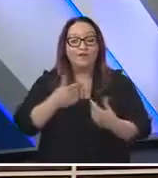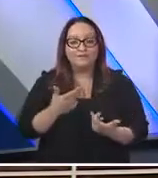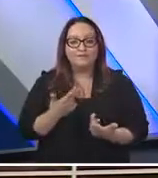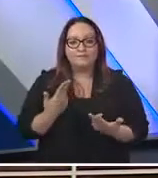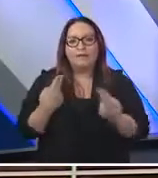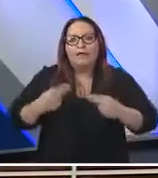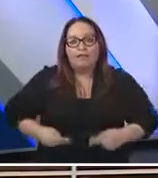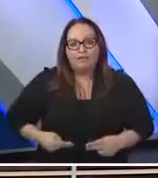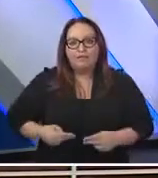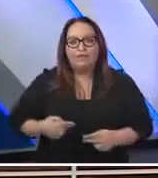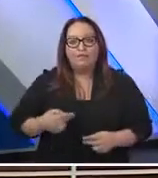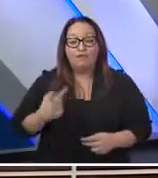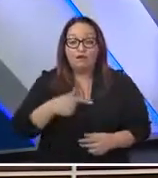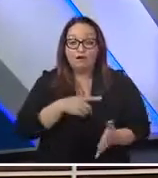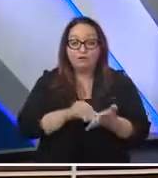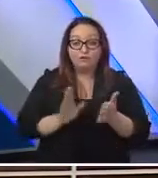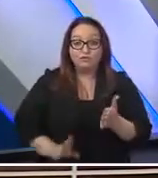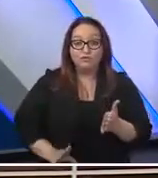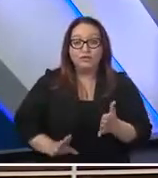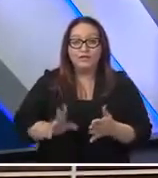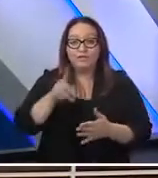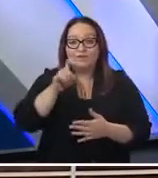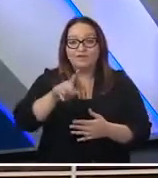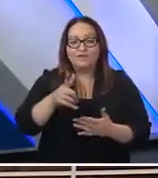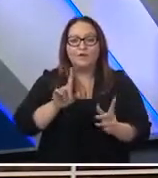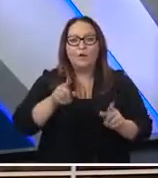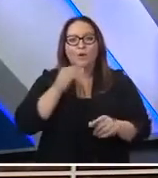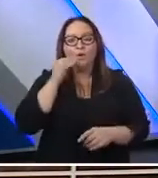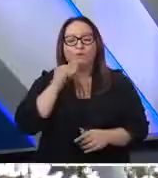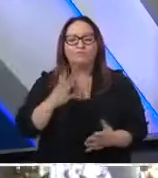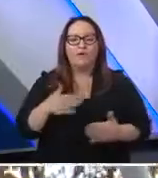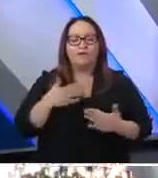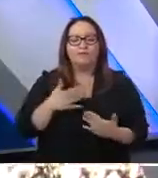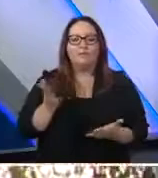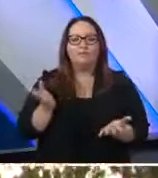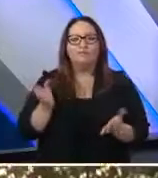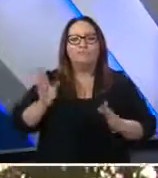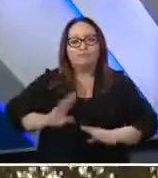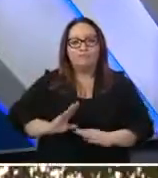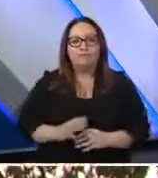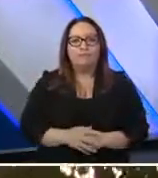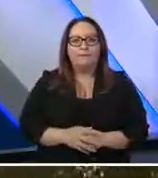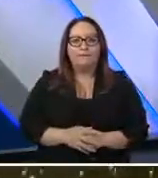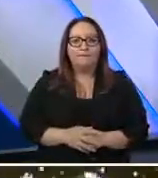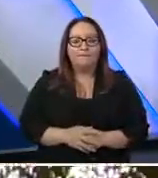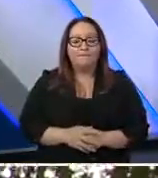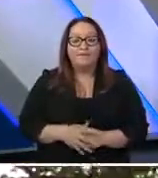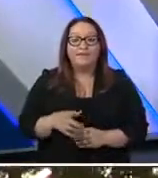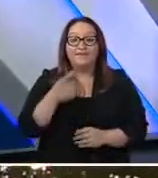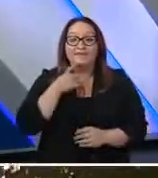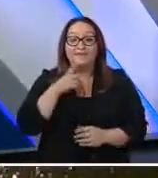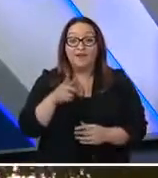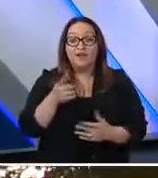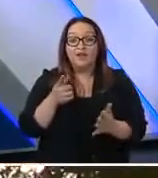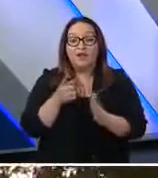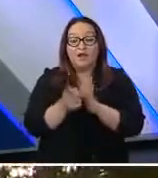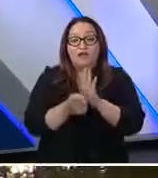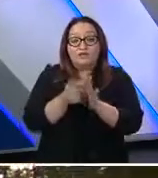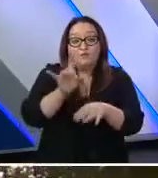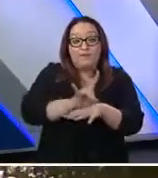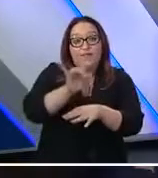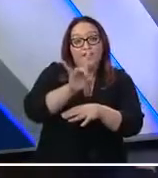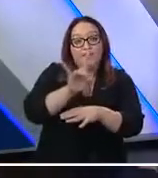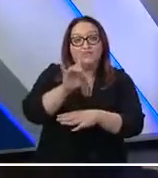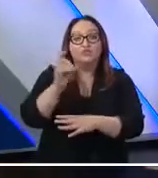saludable para nuestros estudiantes ya que se vayan felices a sus hogares cantú dice que han extendido sus horarios de 8 de la mañana